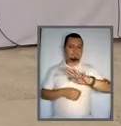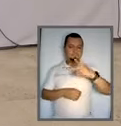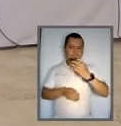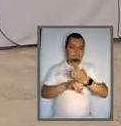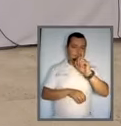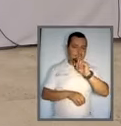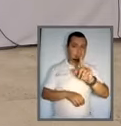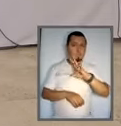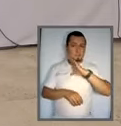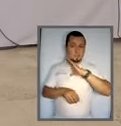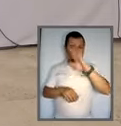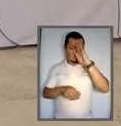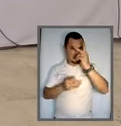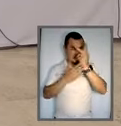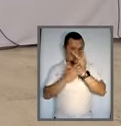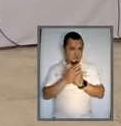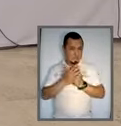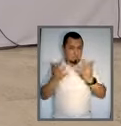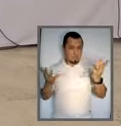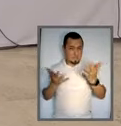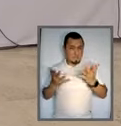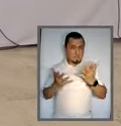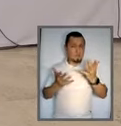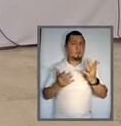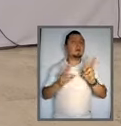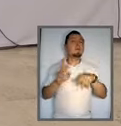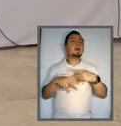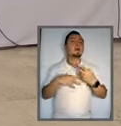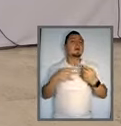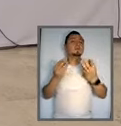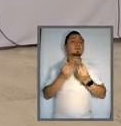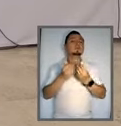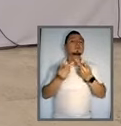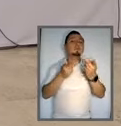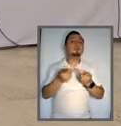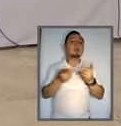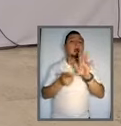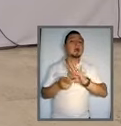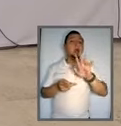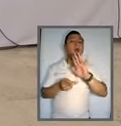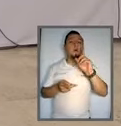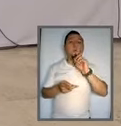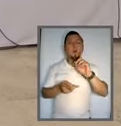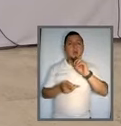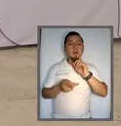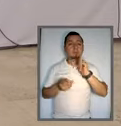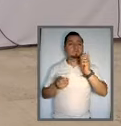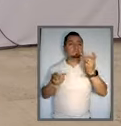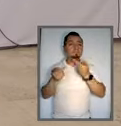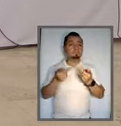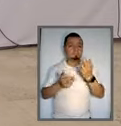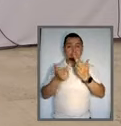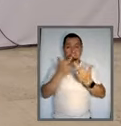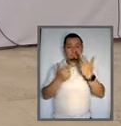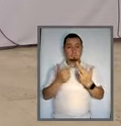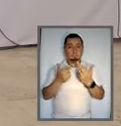alguna estrategia para hacer frente a la situación que se pudiera presentar con las madres de familia ante el eventual